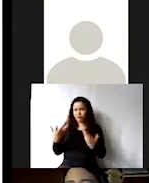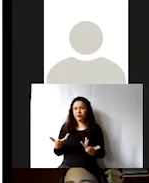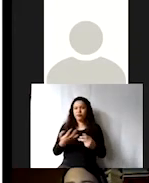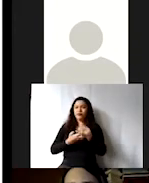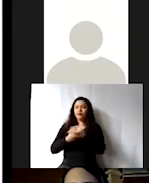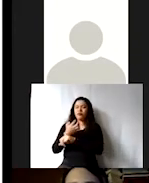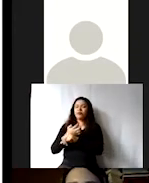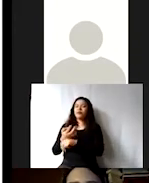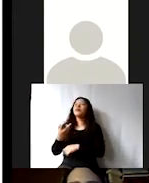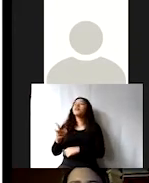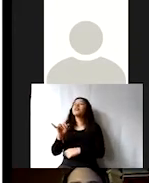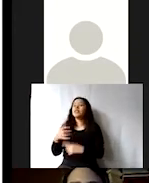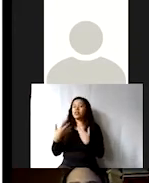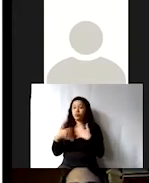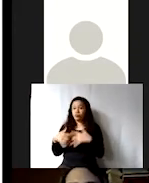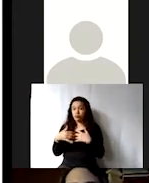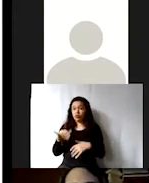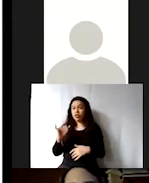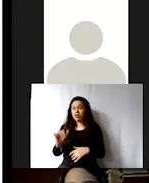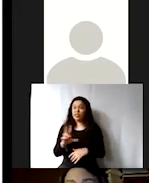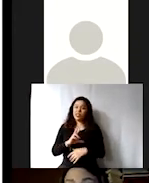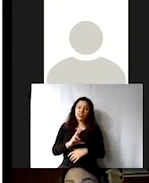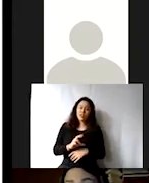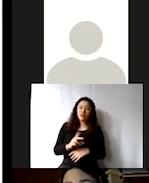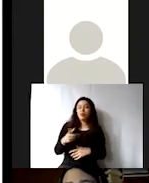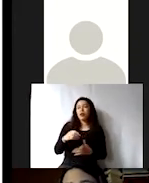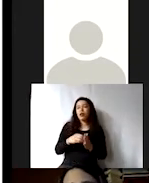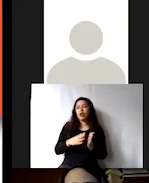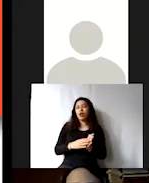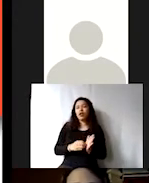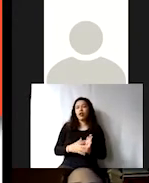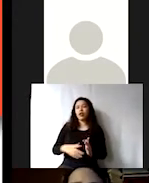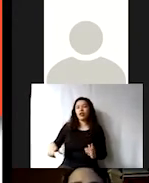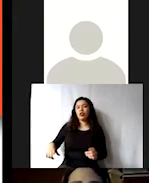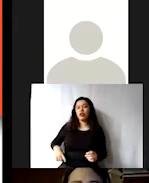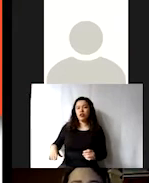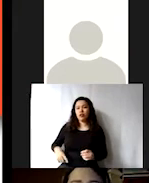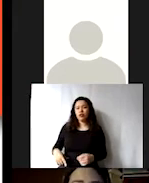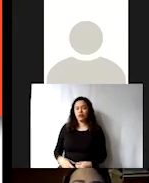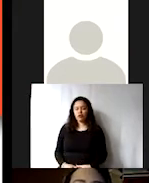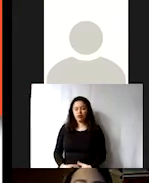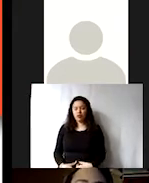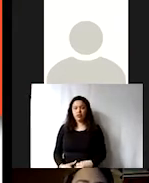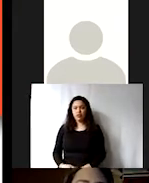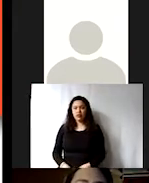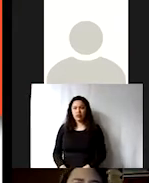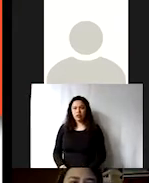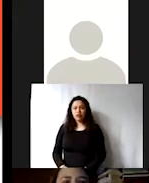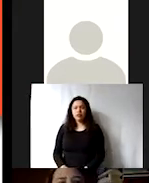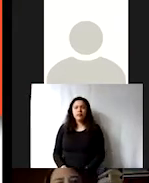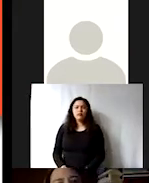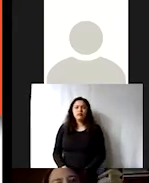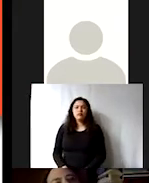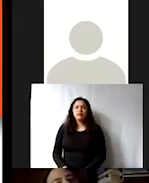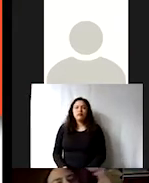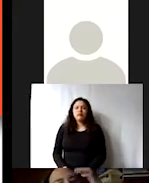está funcionando este tema de la agenda desde el plano gubernamental. Bueno, el que es más fácil, y ahí sí